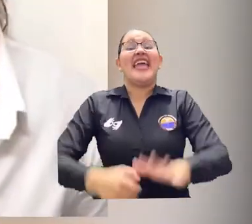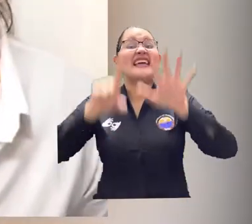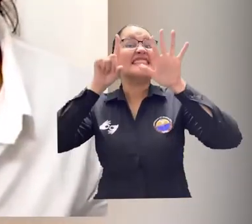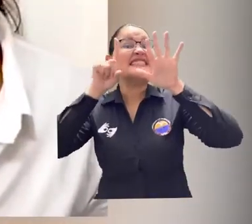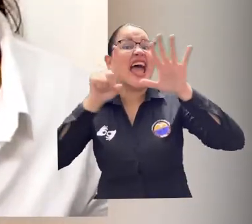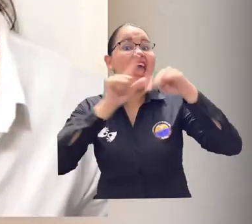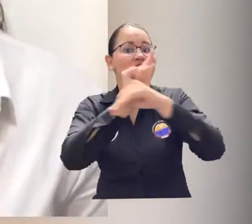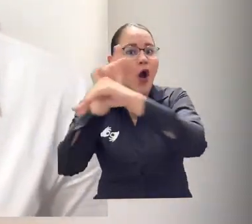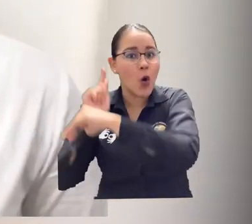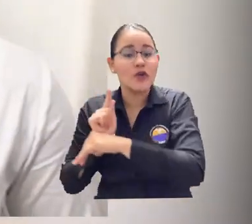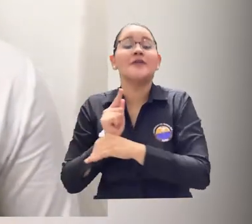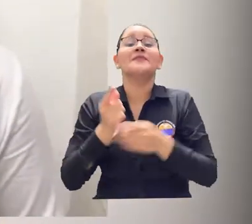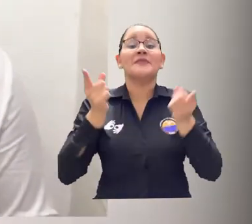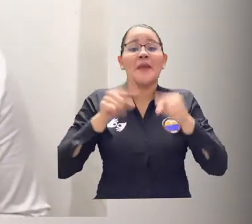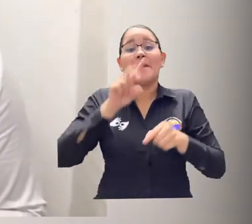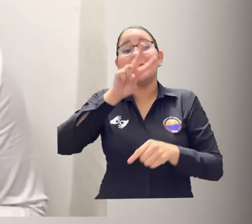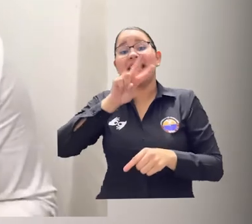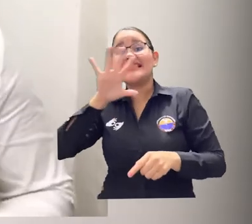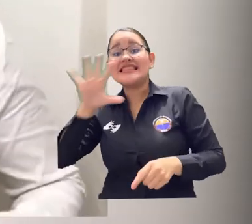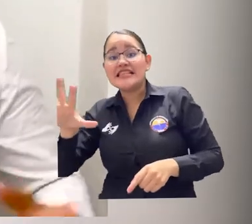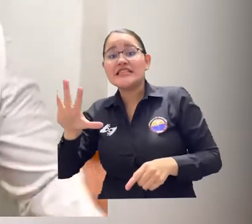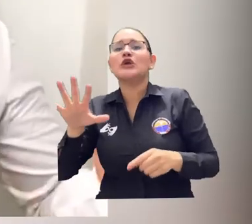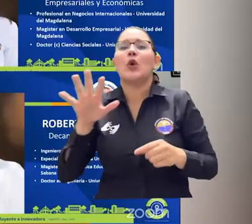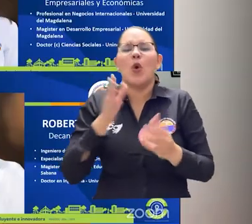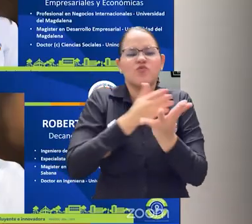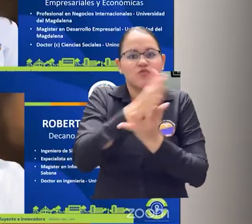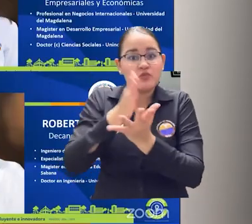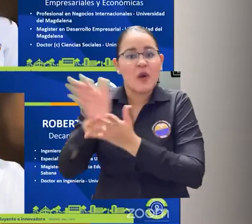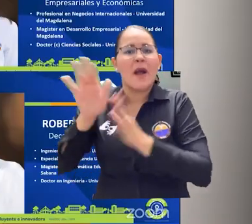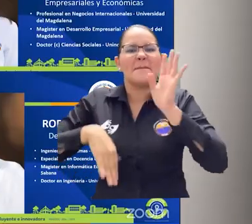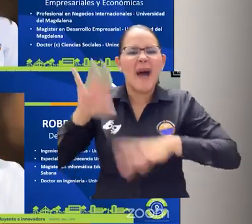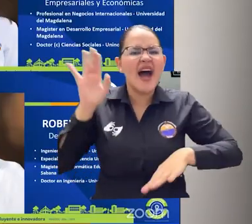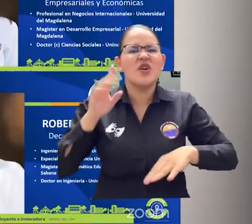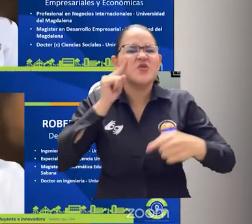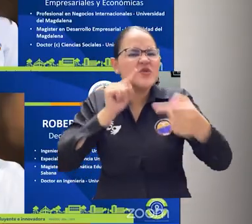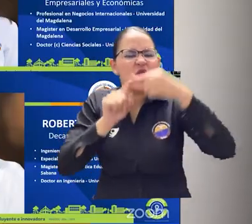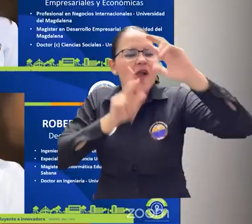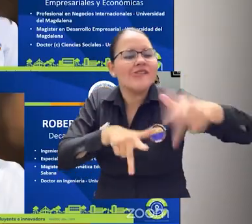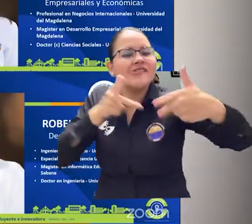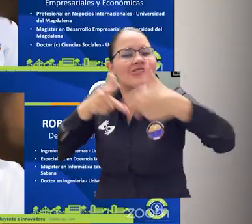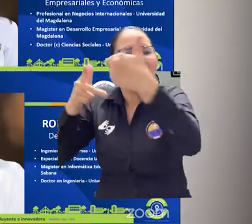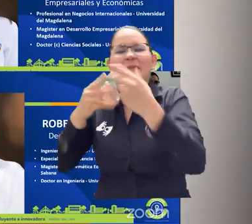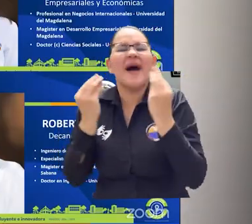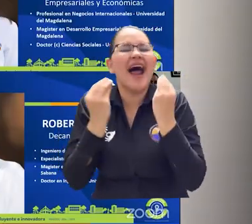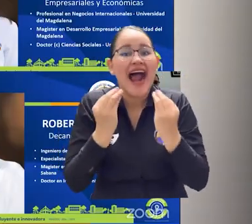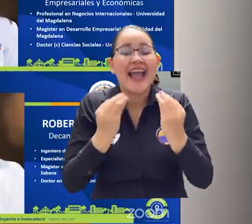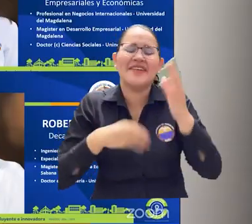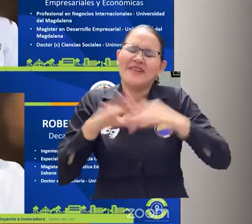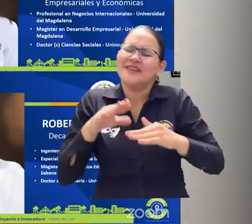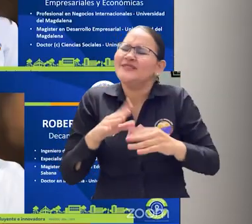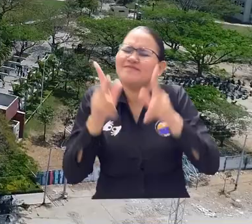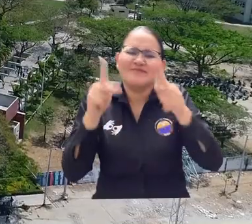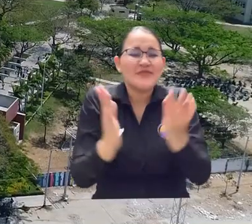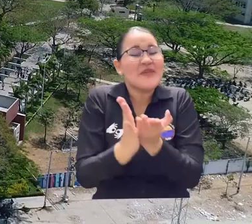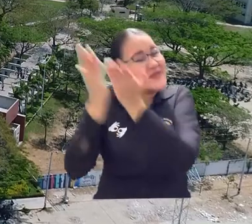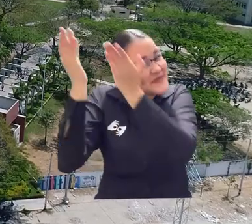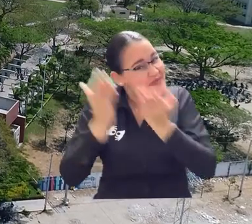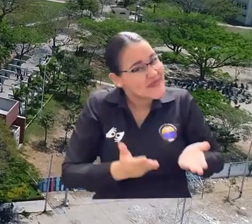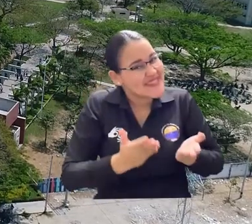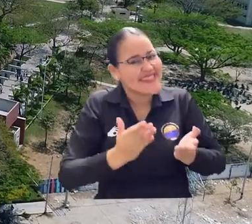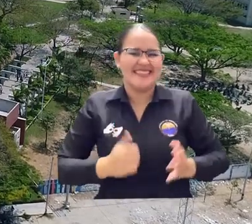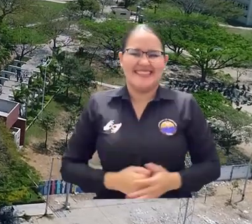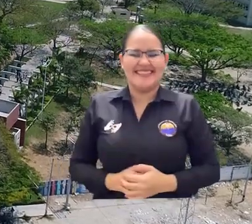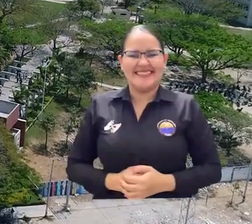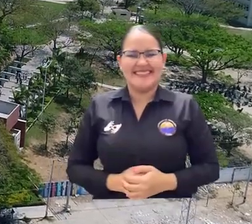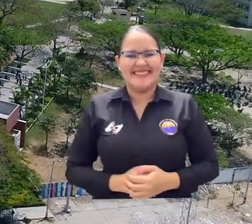6 facultades y 25 programas desarrollaron actividades virtuales para darle la bienvenida y la acogida a sus estudiantes.